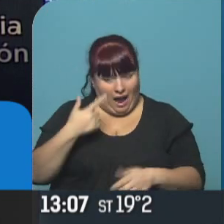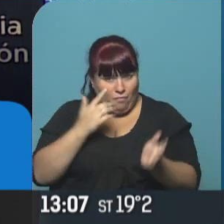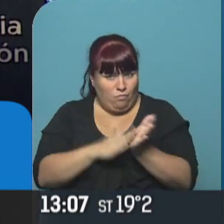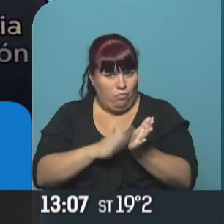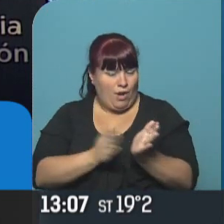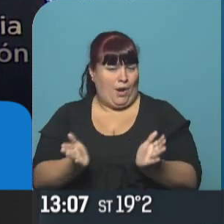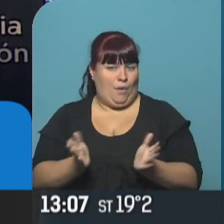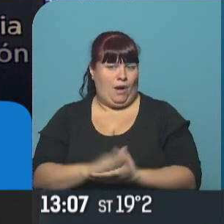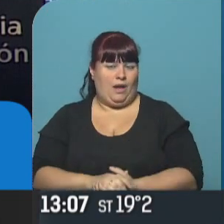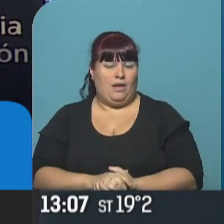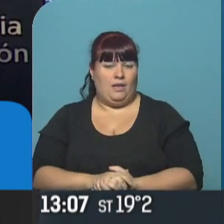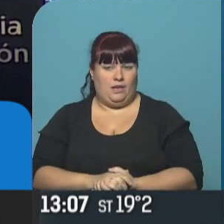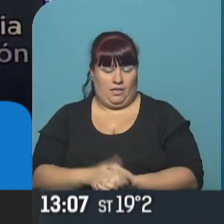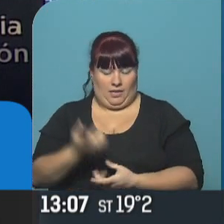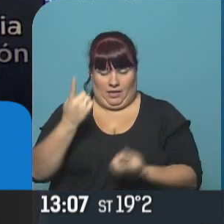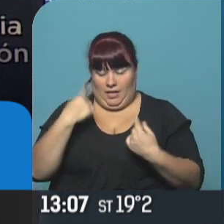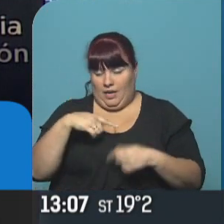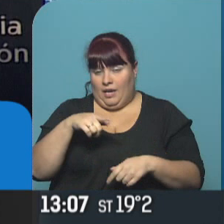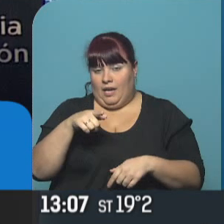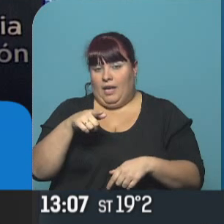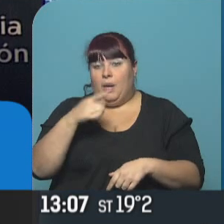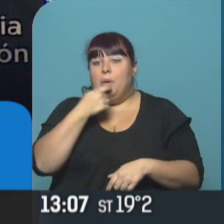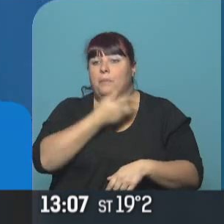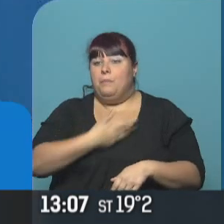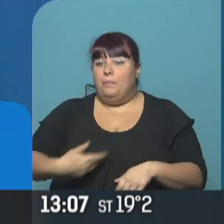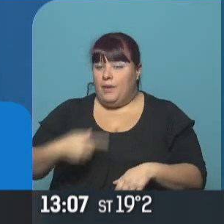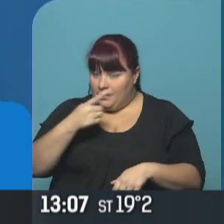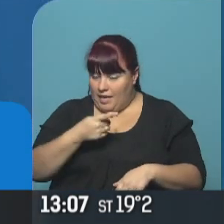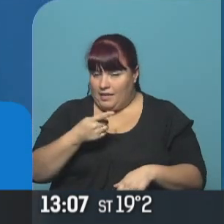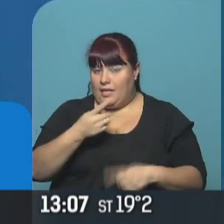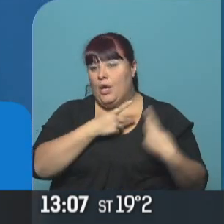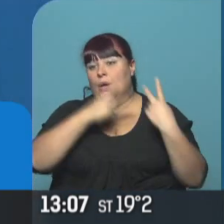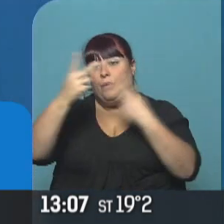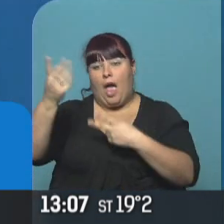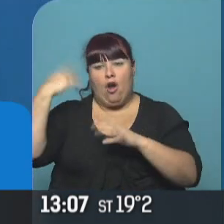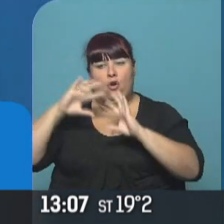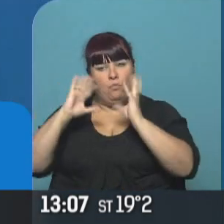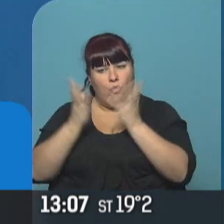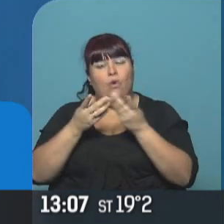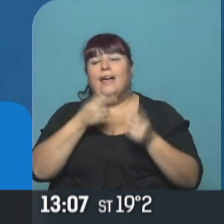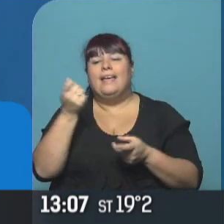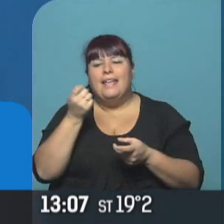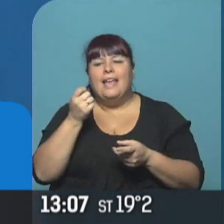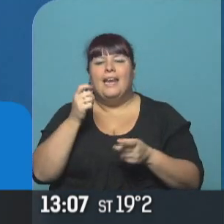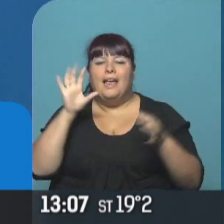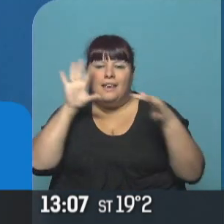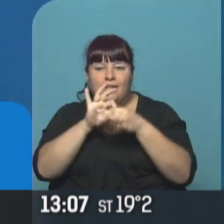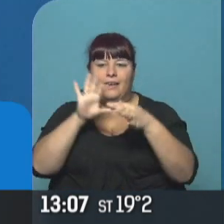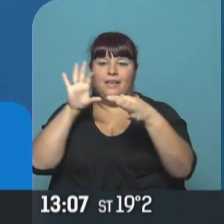demuestra himself has traveled y around the world cuando is to bring el together presidente viajó en todo el mundo, lo que trata es a